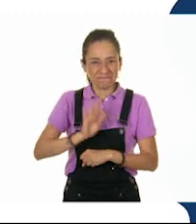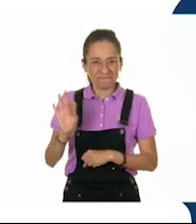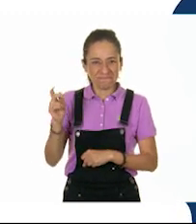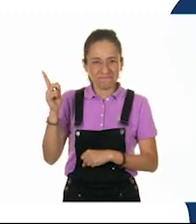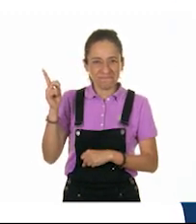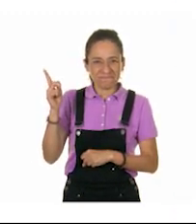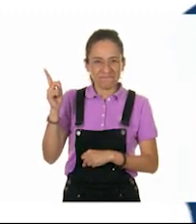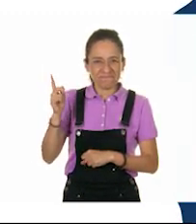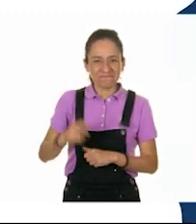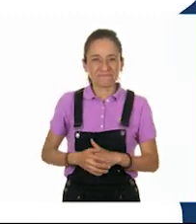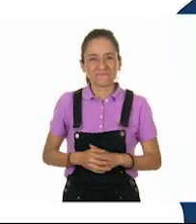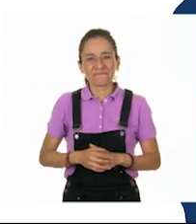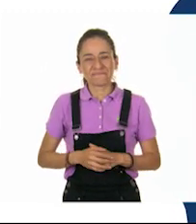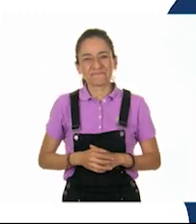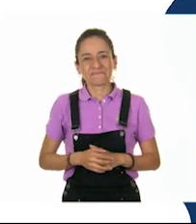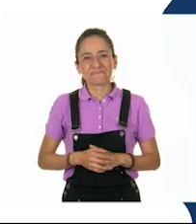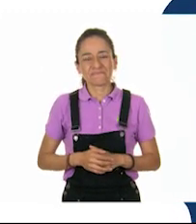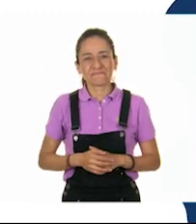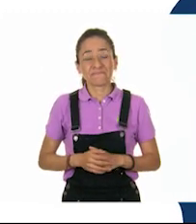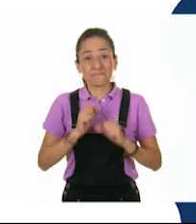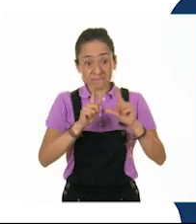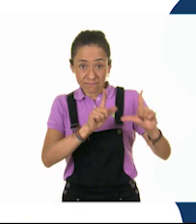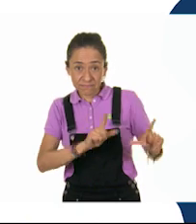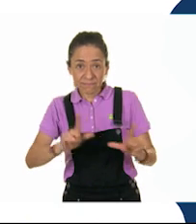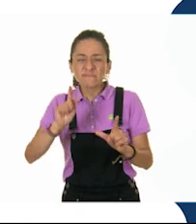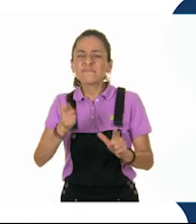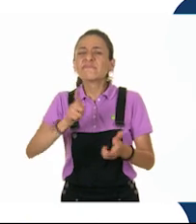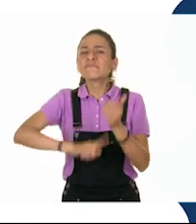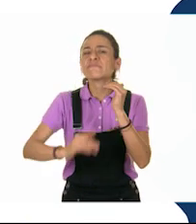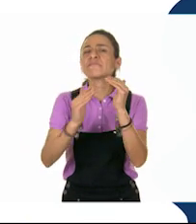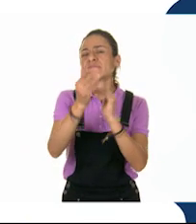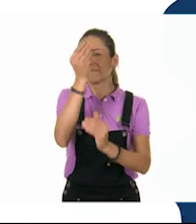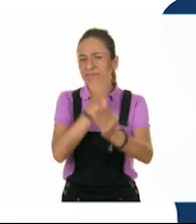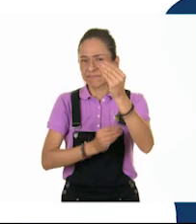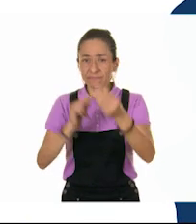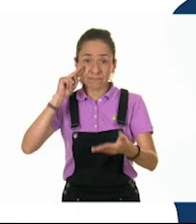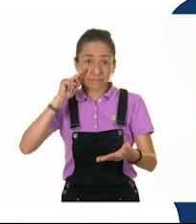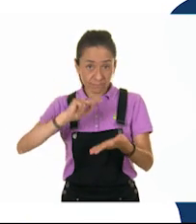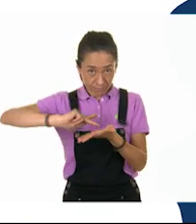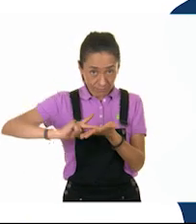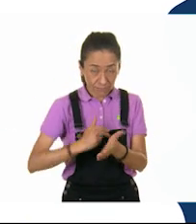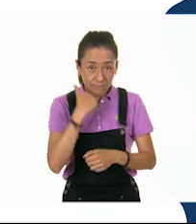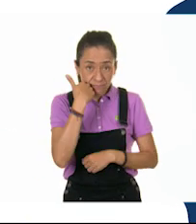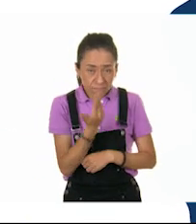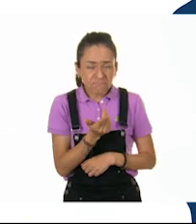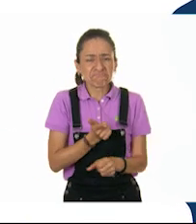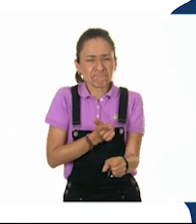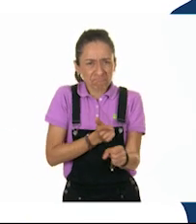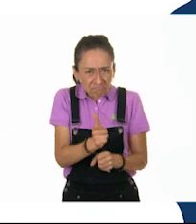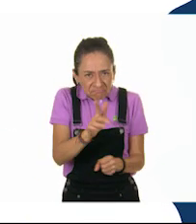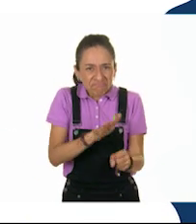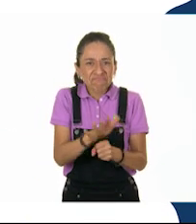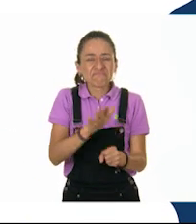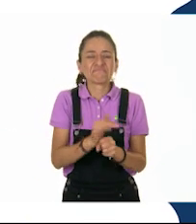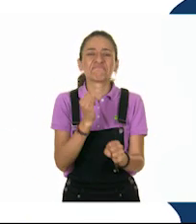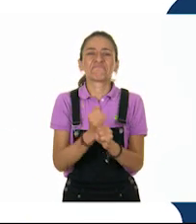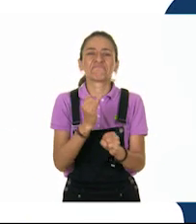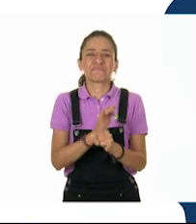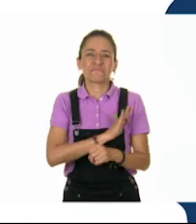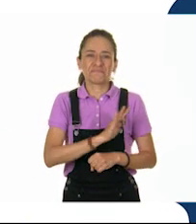conalitec.cep.gov.mx. Si quieres volver a ver los programas de Aprende en Casa, los puedes encontrar en la siguiente liga: